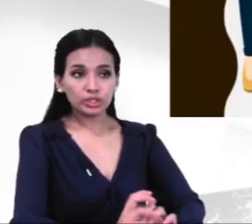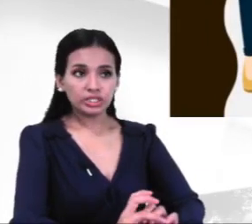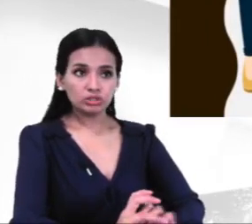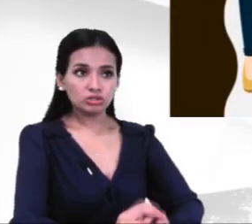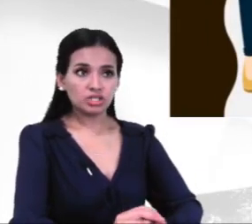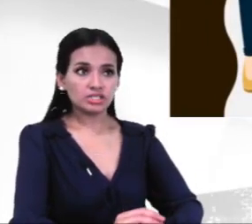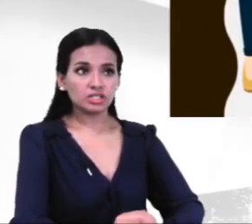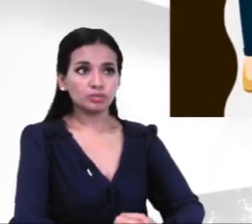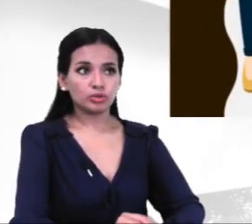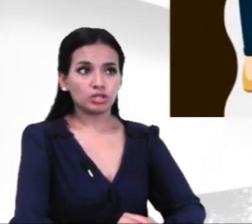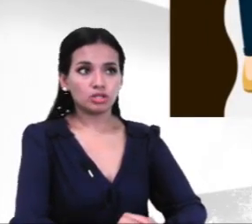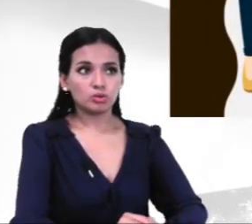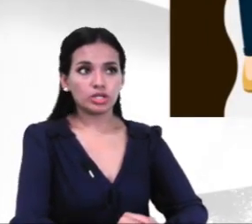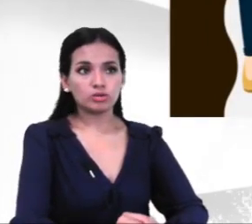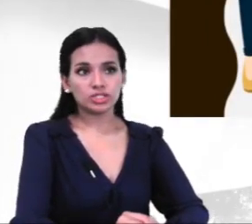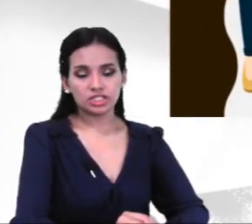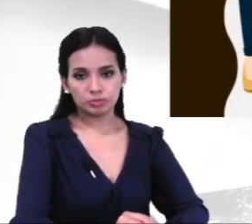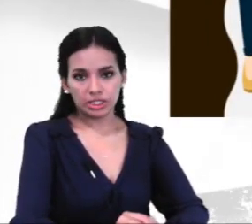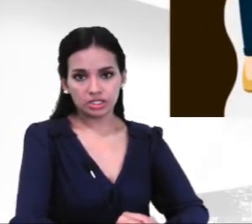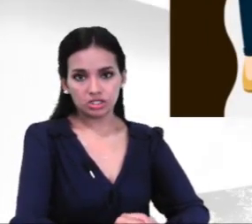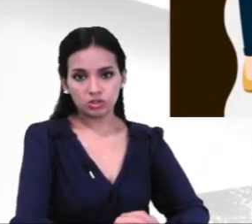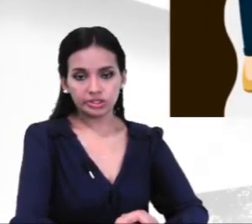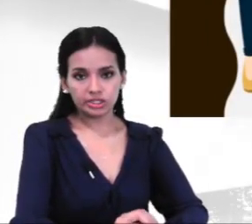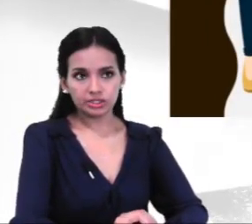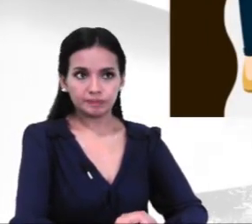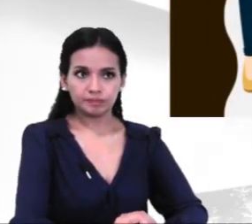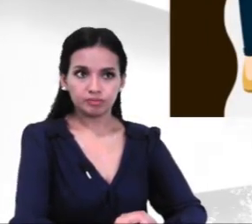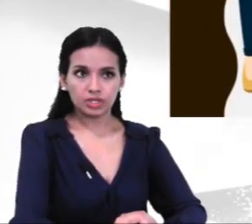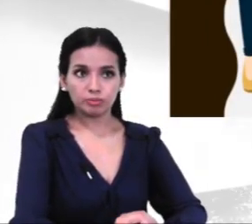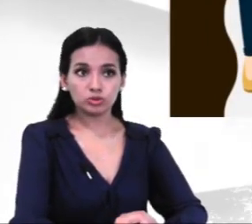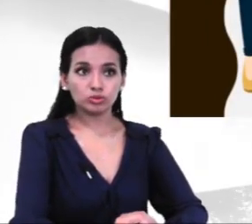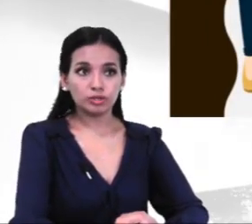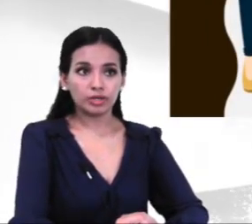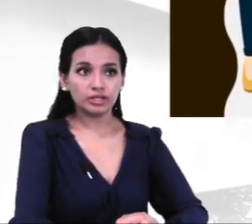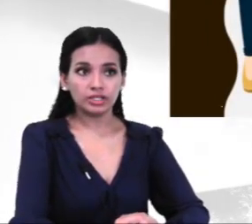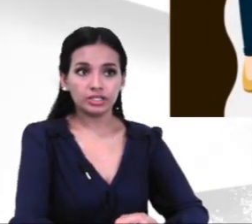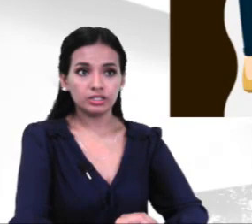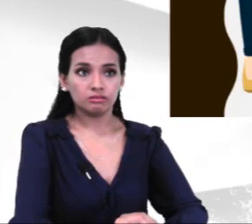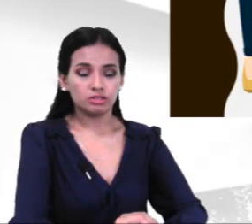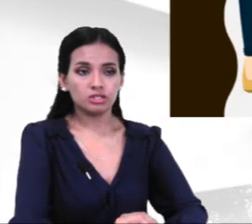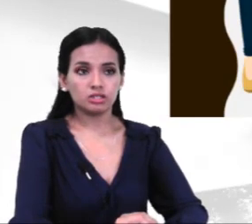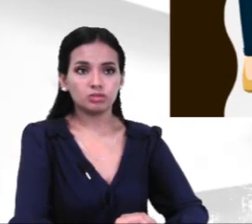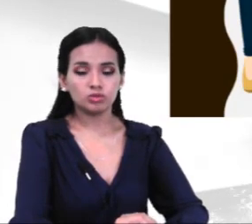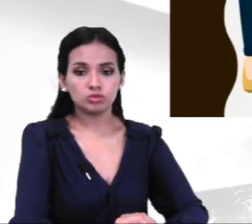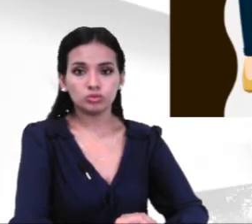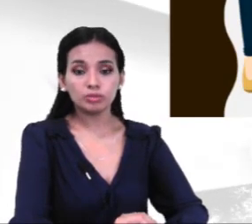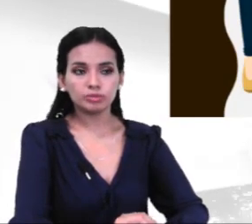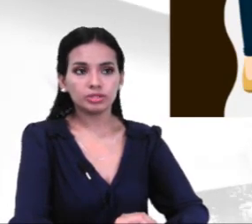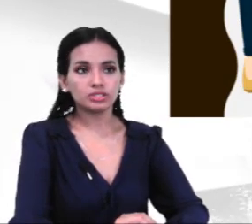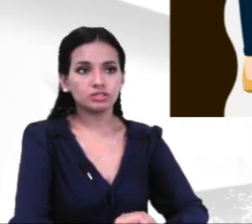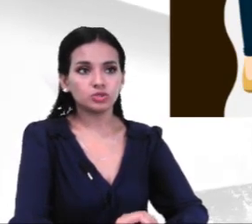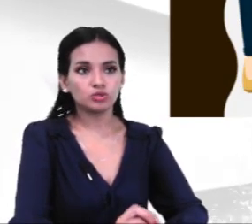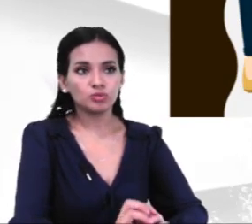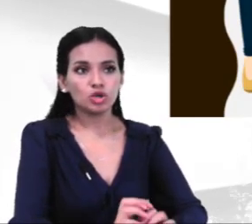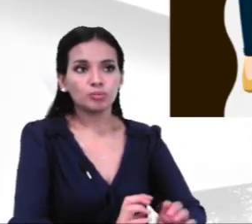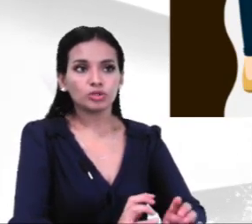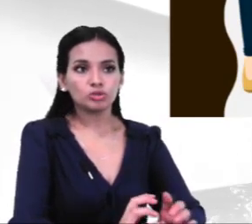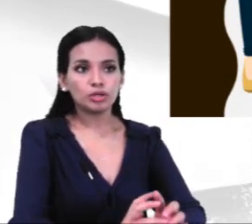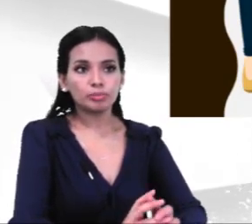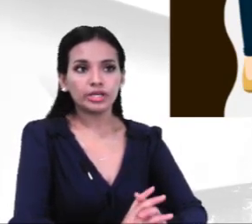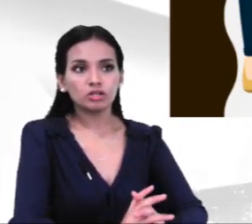porque entonces es tan importante cuidar nuestras playas y costas tenemos una imagen ahí y tenemos una primera descripción